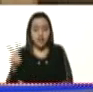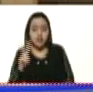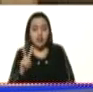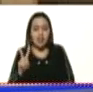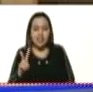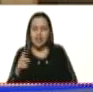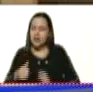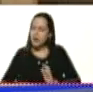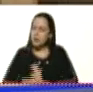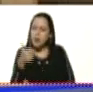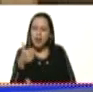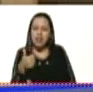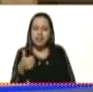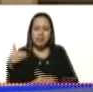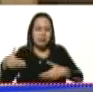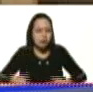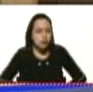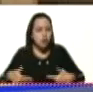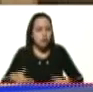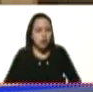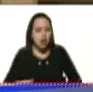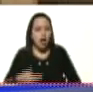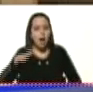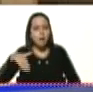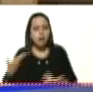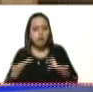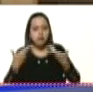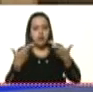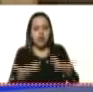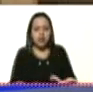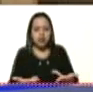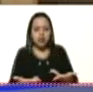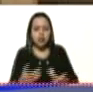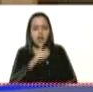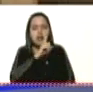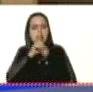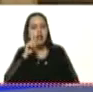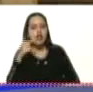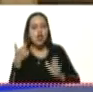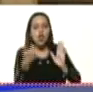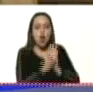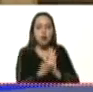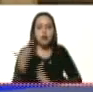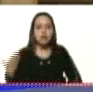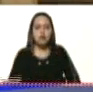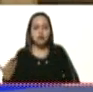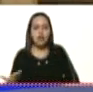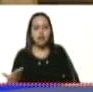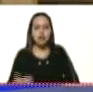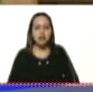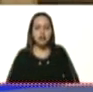empeñado en reivindicar el nombre de nuestro prócer civil.